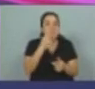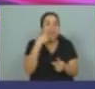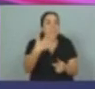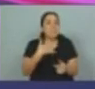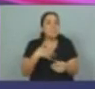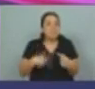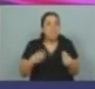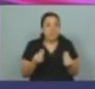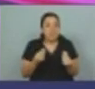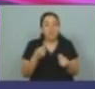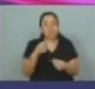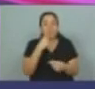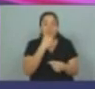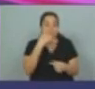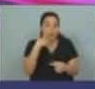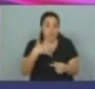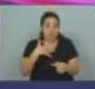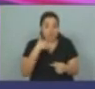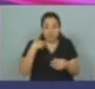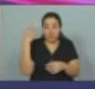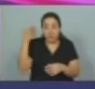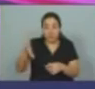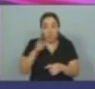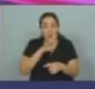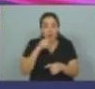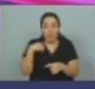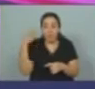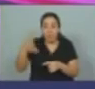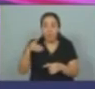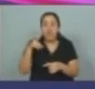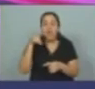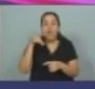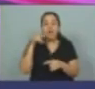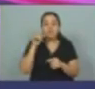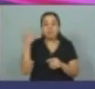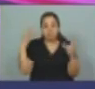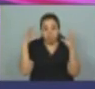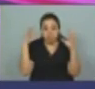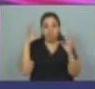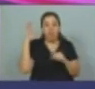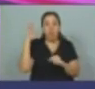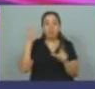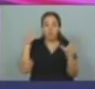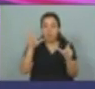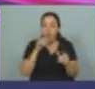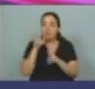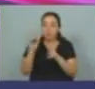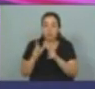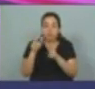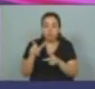contar algunas cosas a cambio de... Es más,